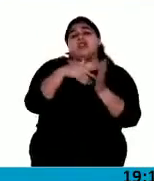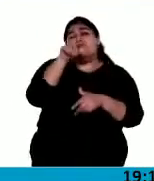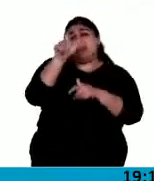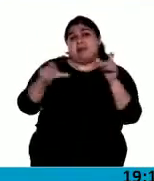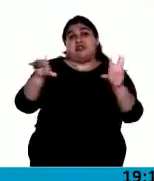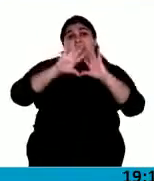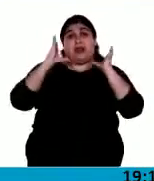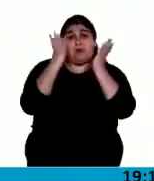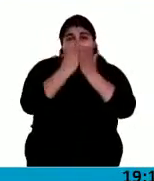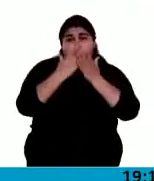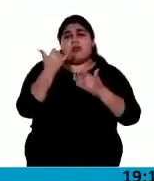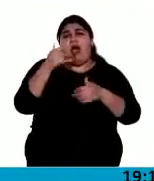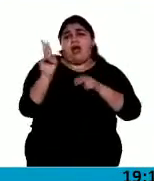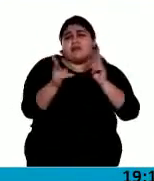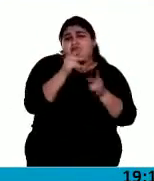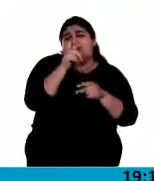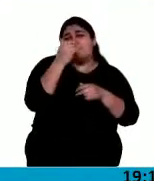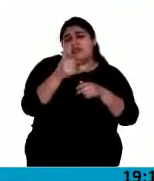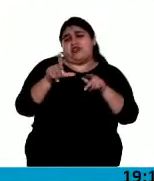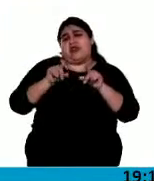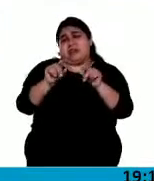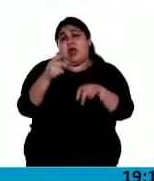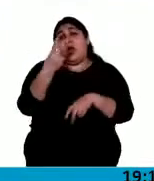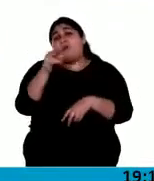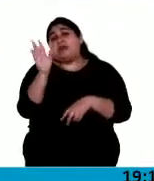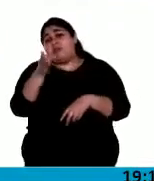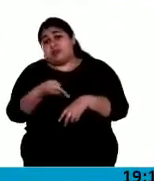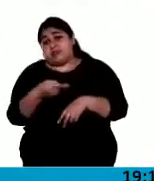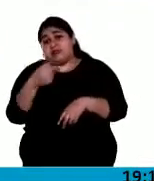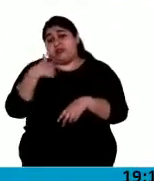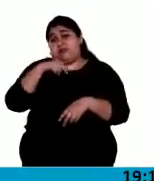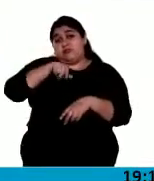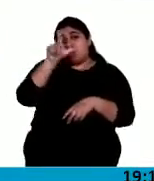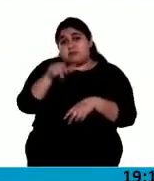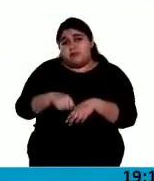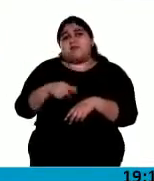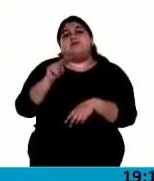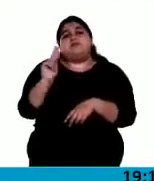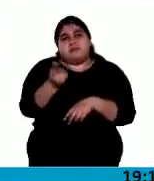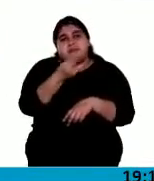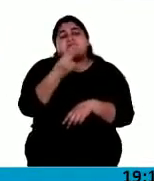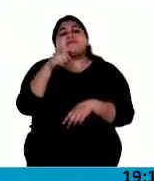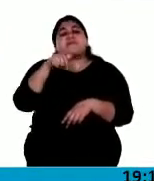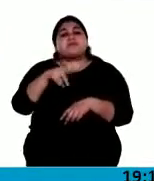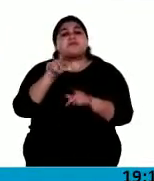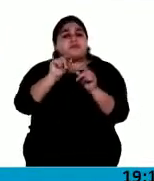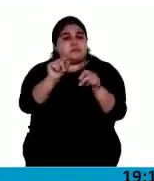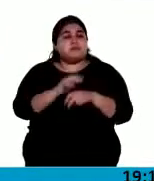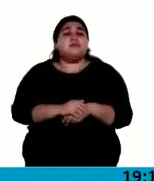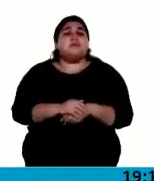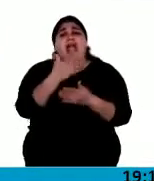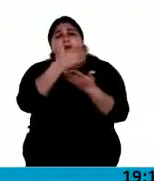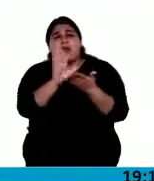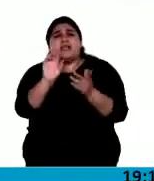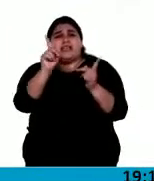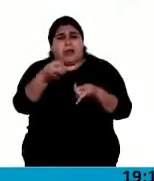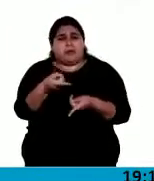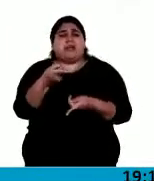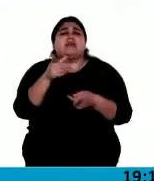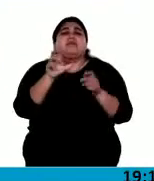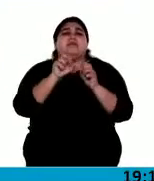el mundo mueren de cáncer porque el 20 por ciento de los argentinos fallecen de cáncer y porque además en el medio de la pandemia